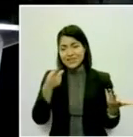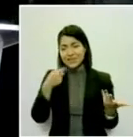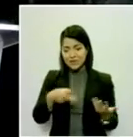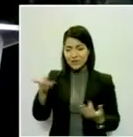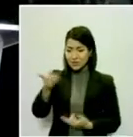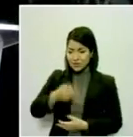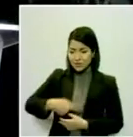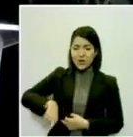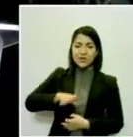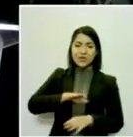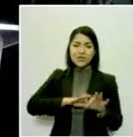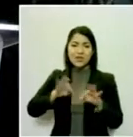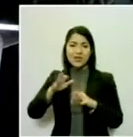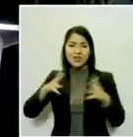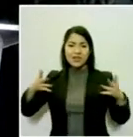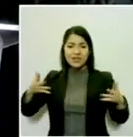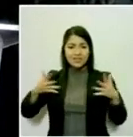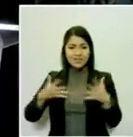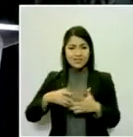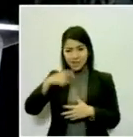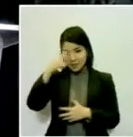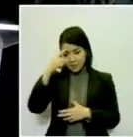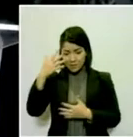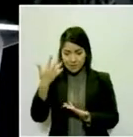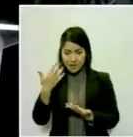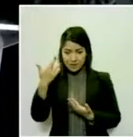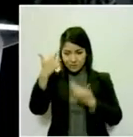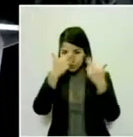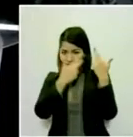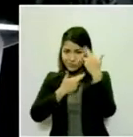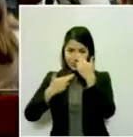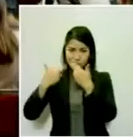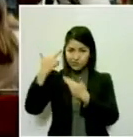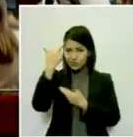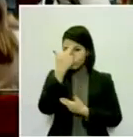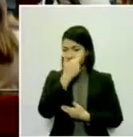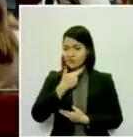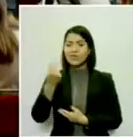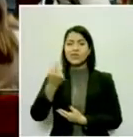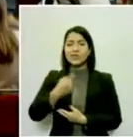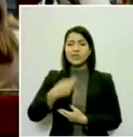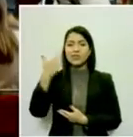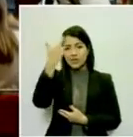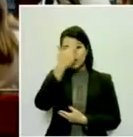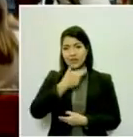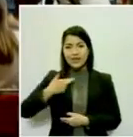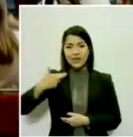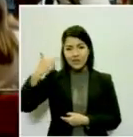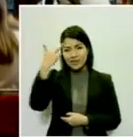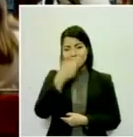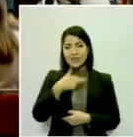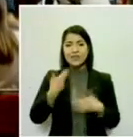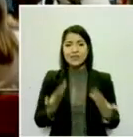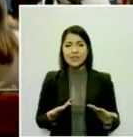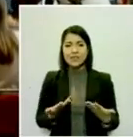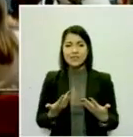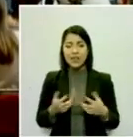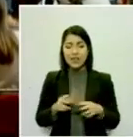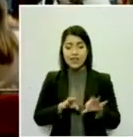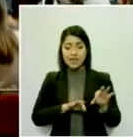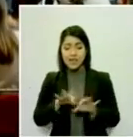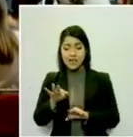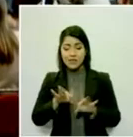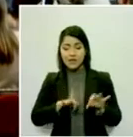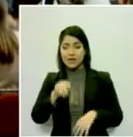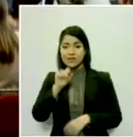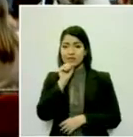está haciendo toda una reingeniería, se tiene que, y se está revisando las condiciones generales de trabajo, y